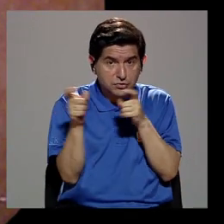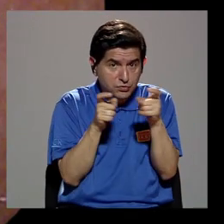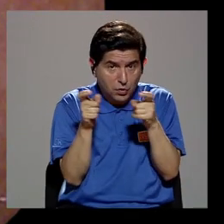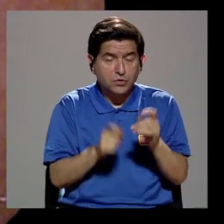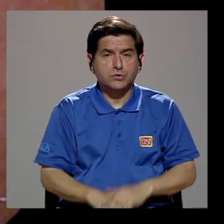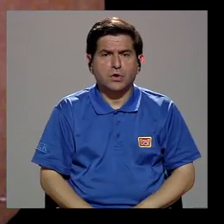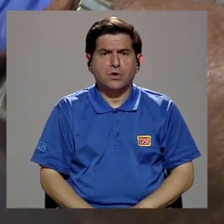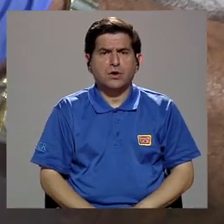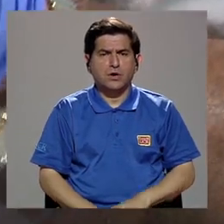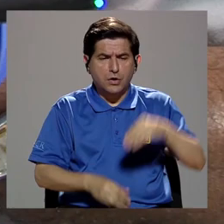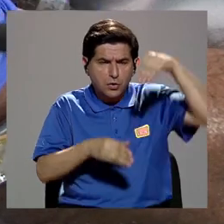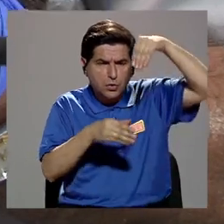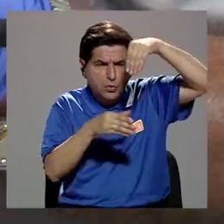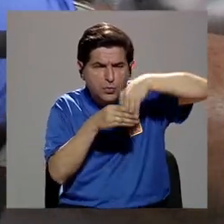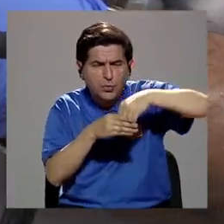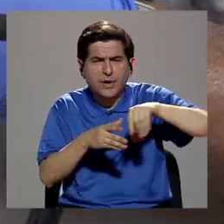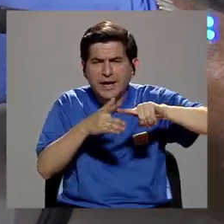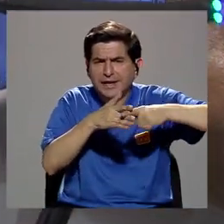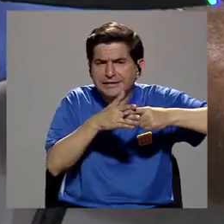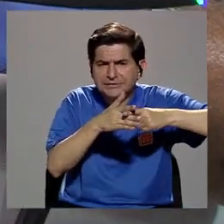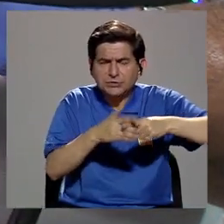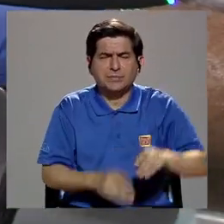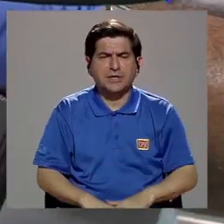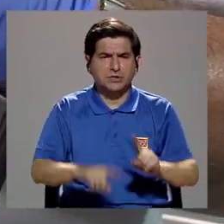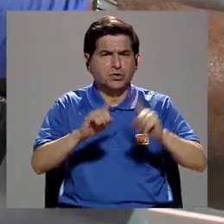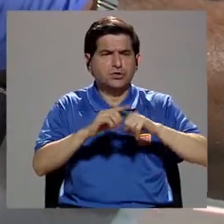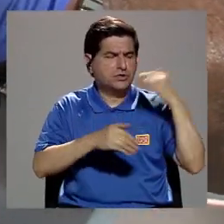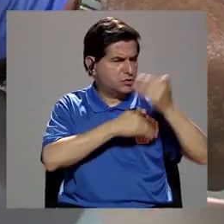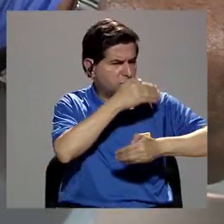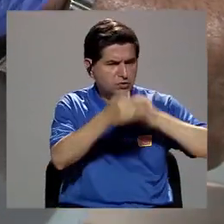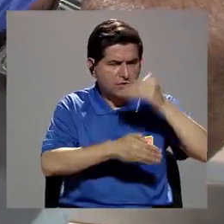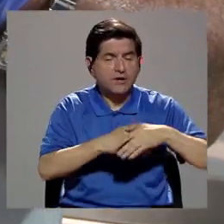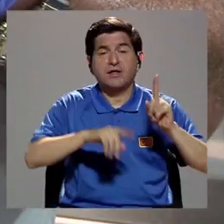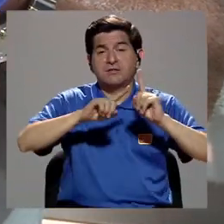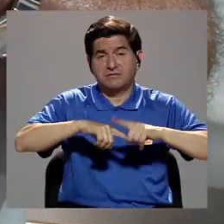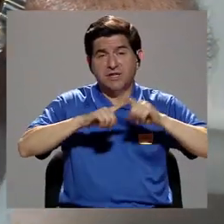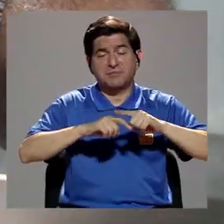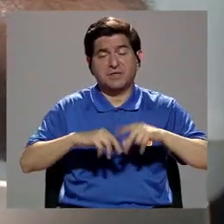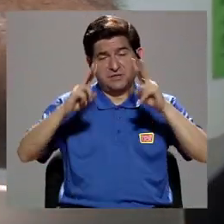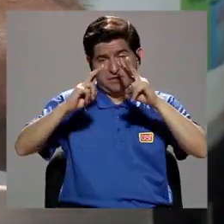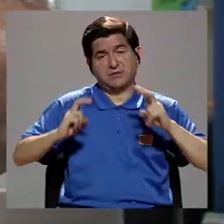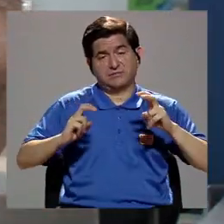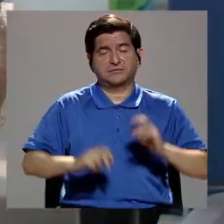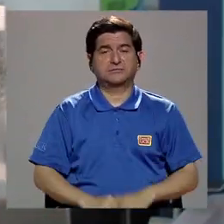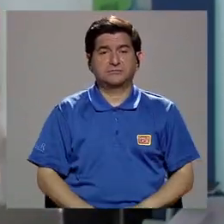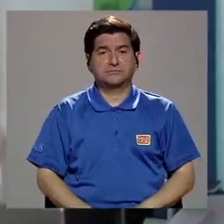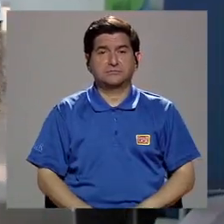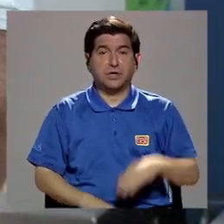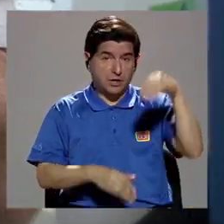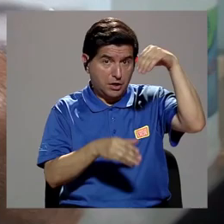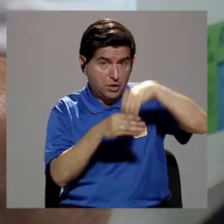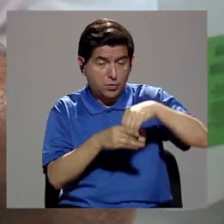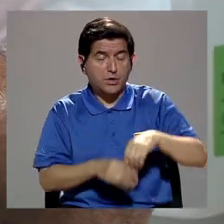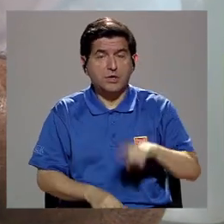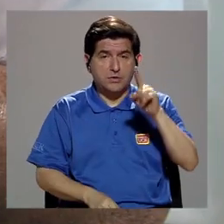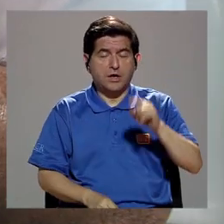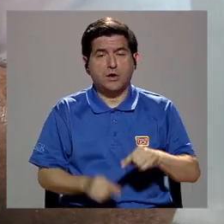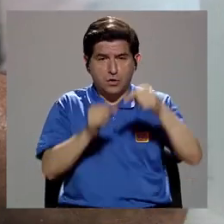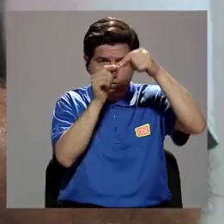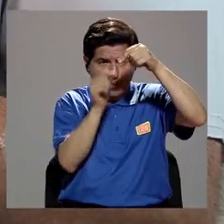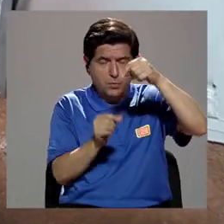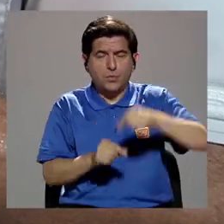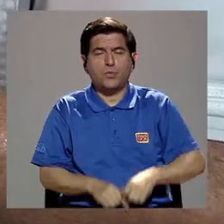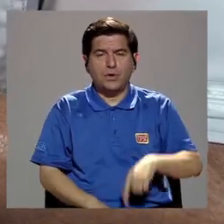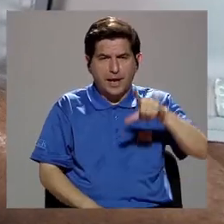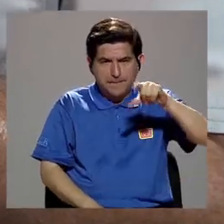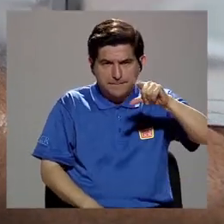mismo controlador se pueden introducir instrumentos para hacer varias maniobras dependiendo del examen, entre ellas un cable